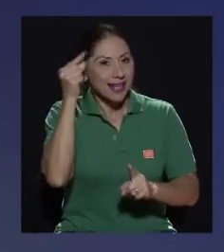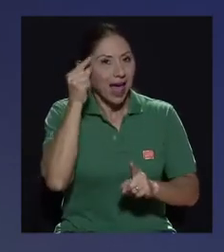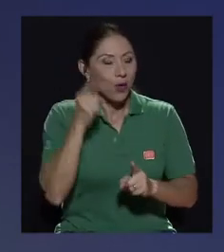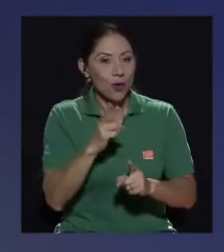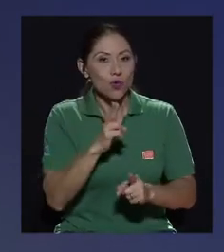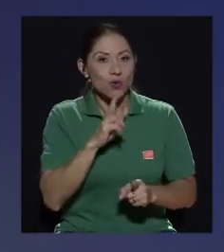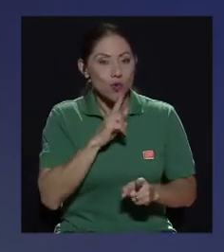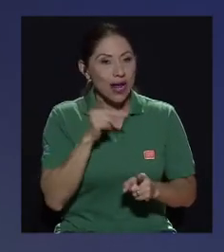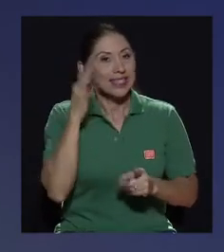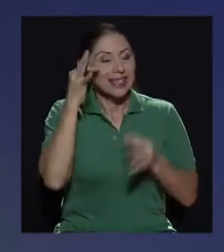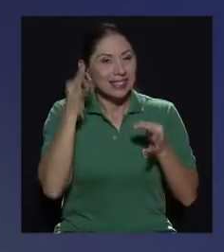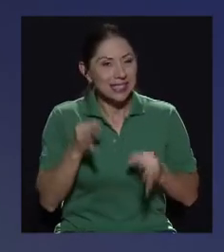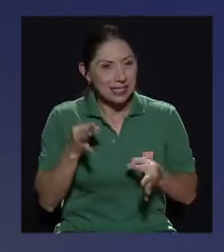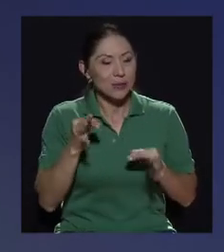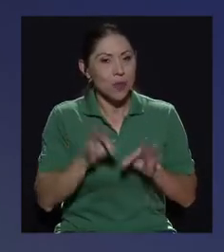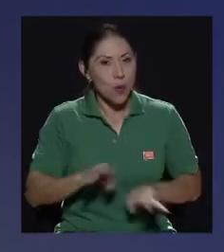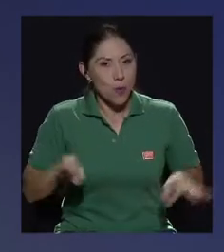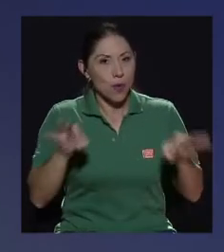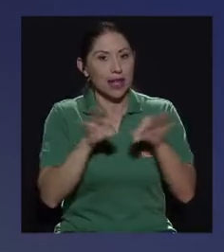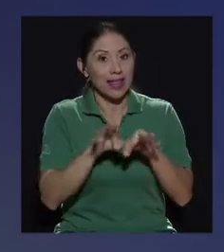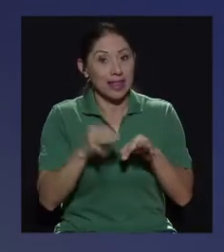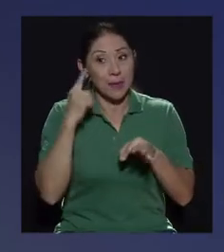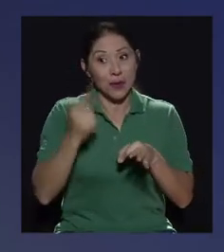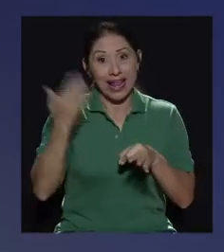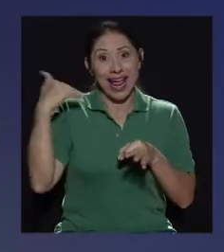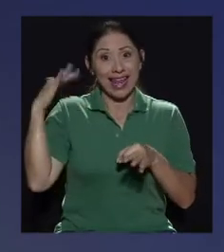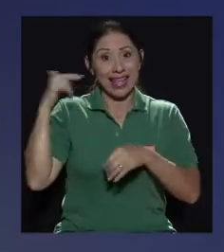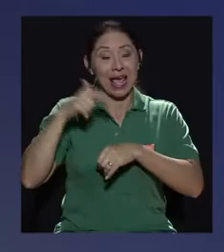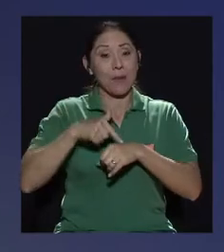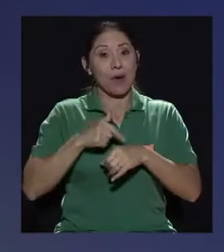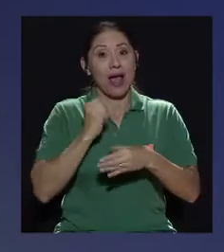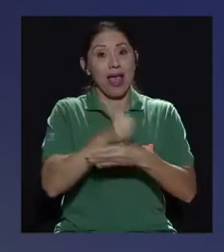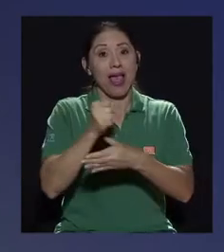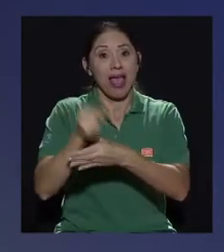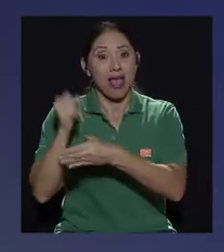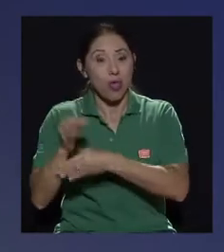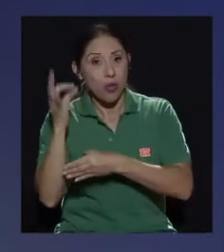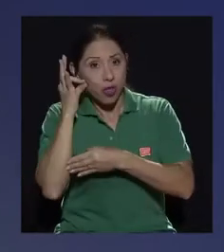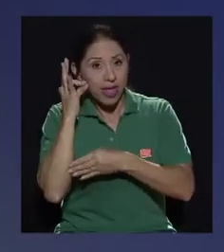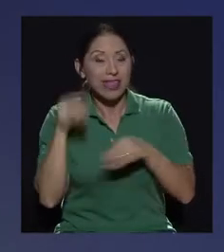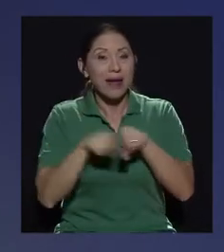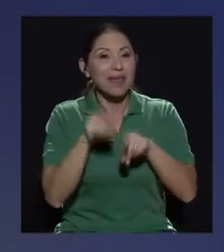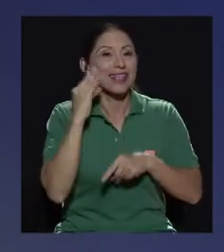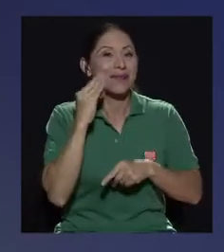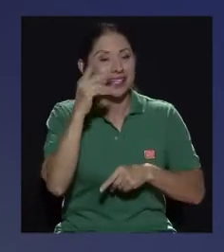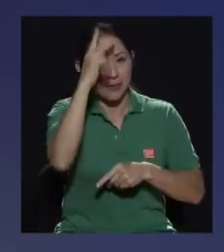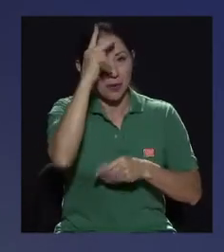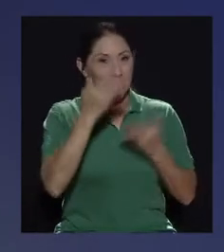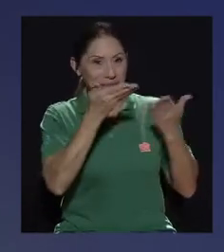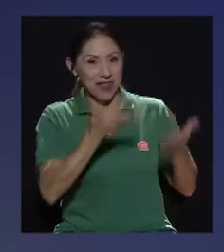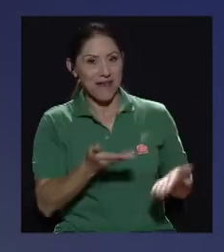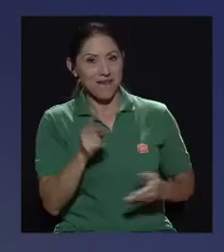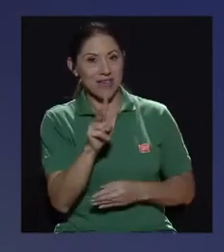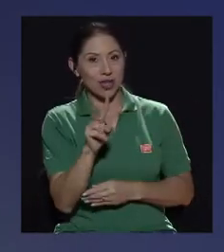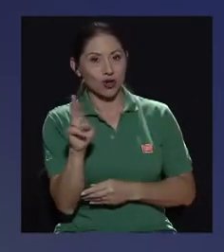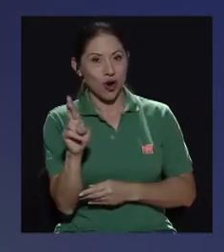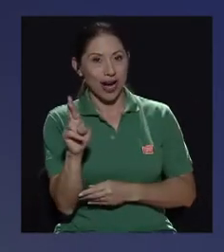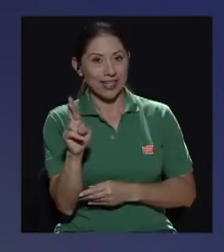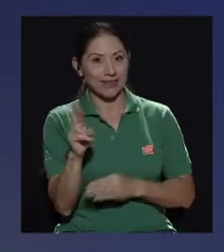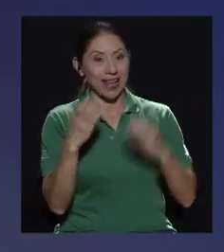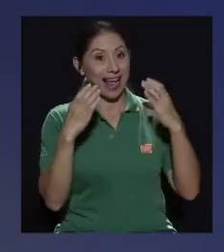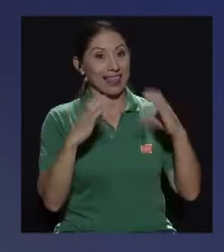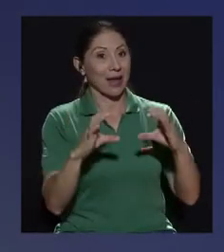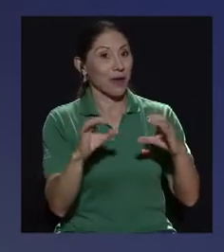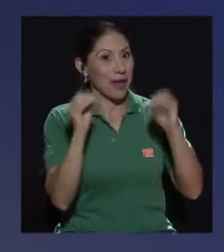en honduras que creo que es fundamental sobre todo que reactivó los femicidios en aquella época y bueno su experiencia en perú estamos con don víctor